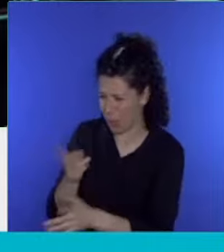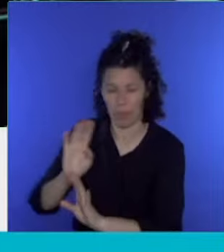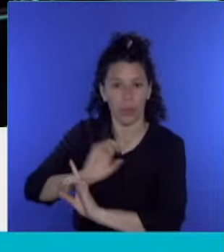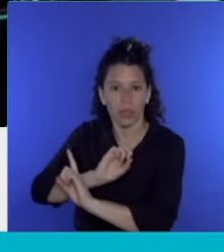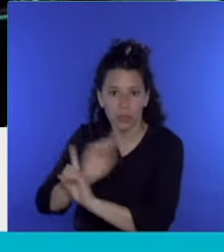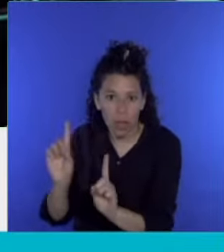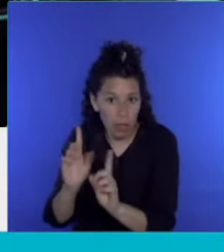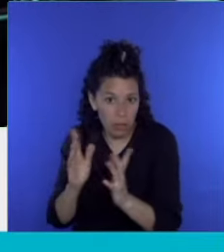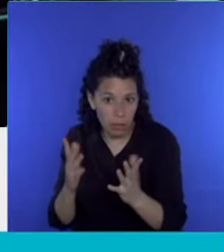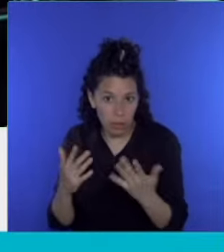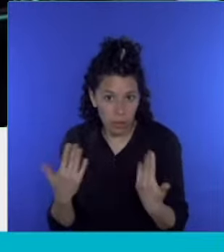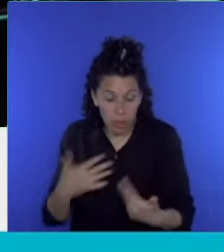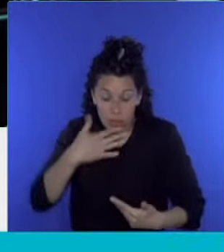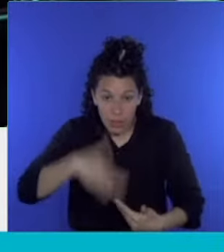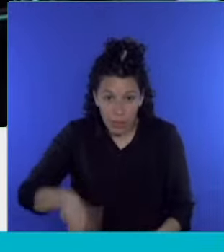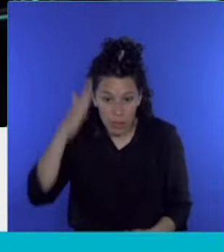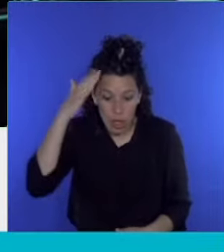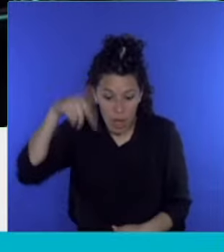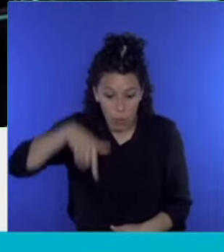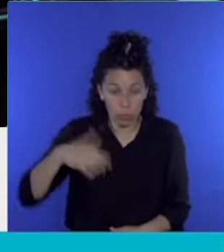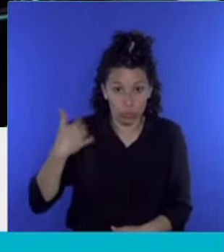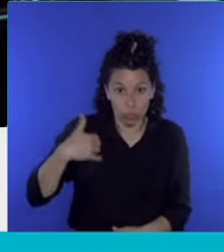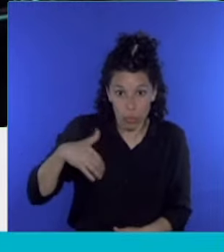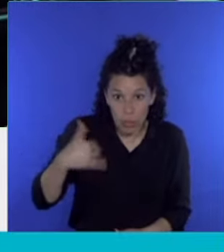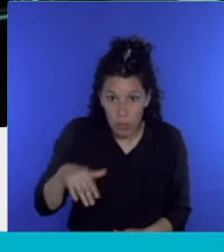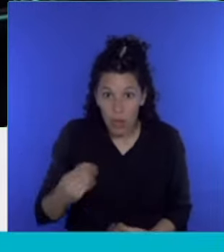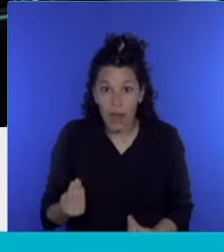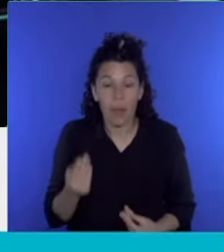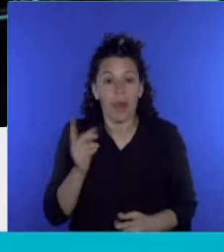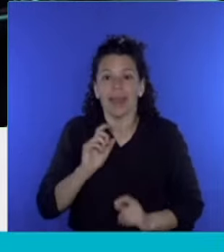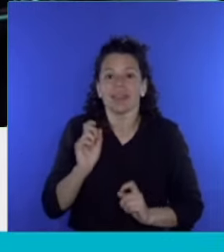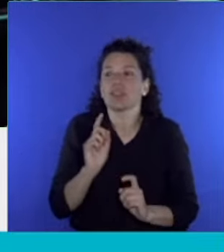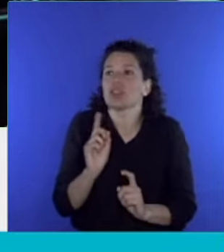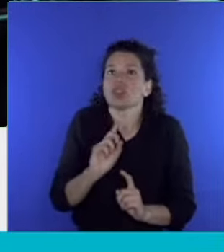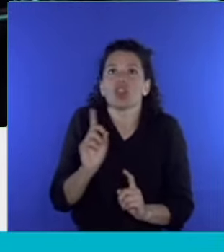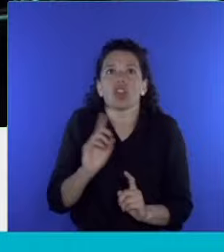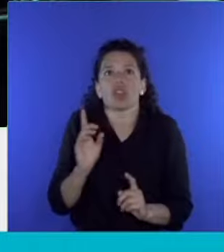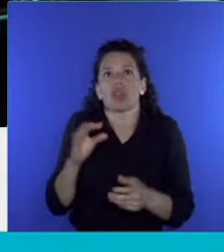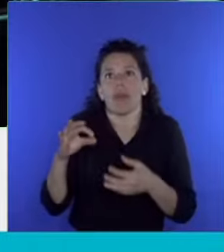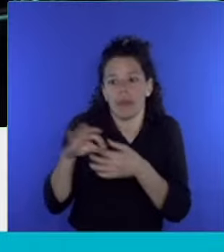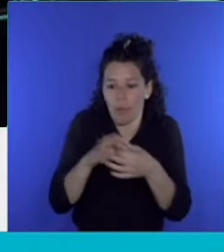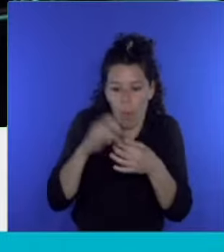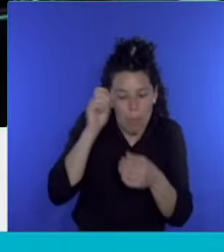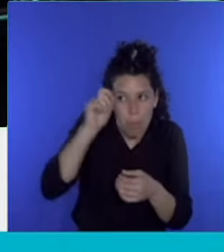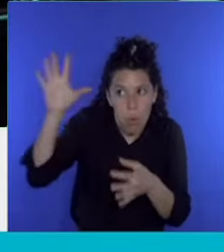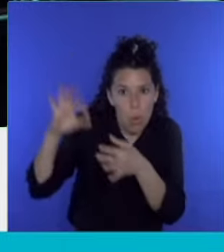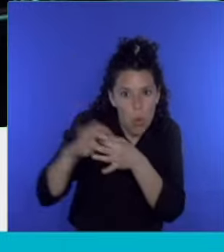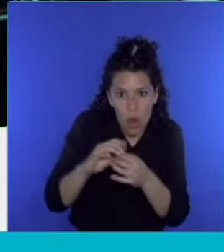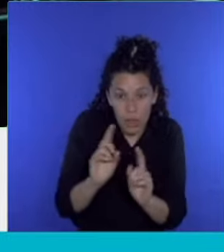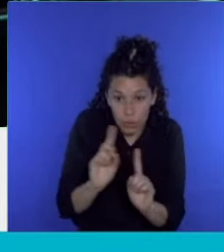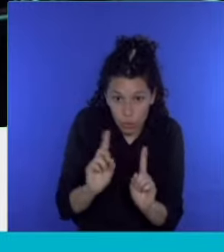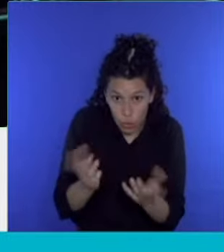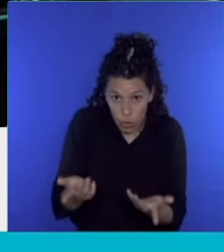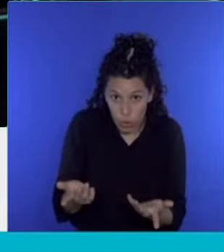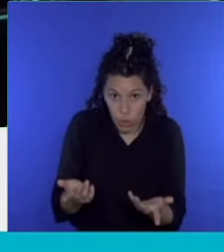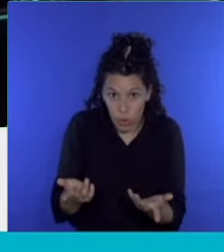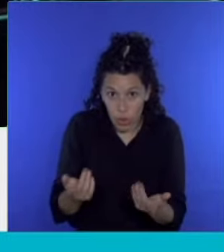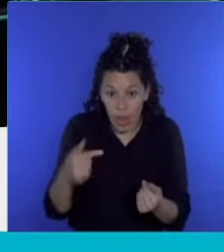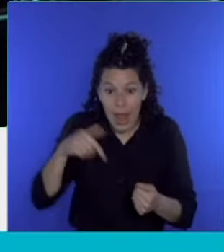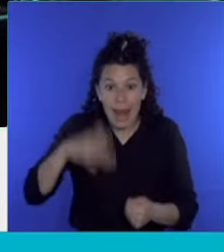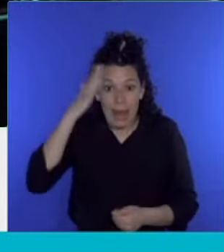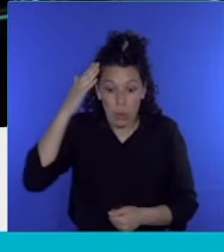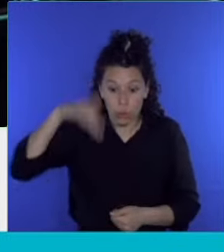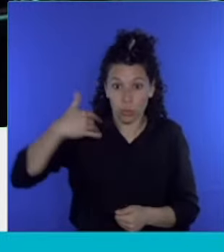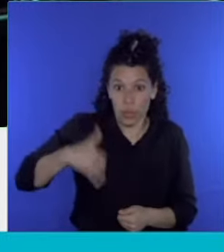cultura de nuestro país no tiene que estar Cruzada por la ideología porque la cultura de nuestro país nos ha hecho famosos